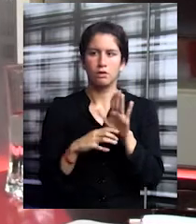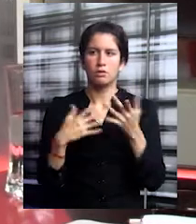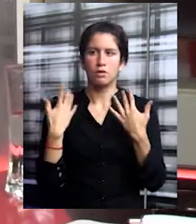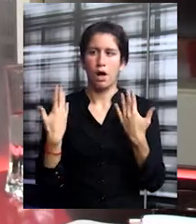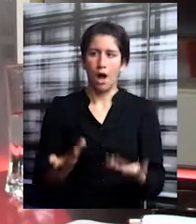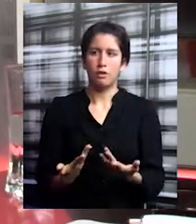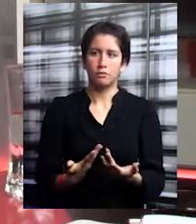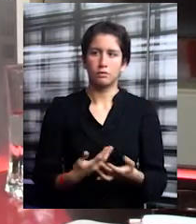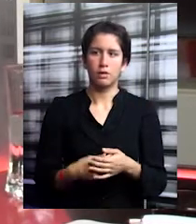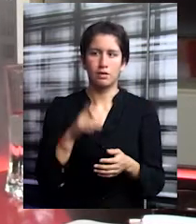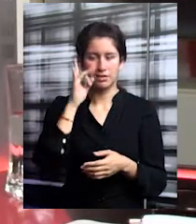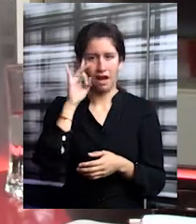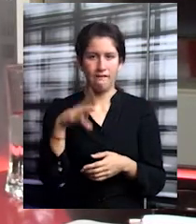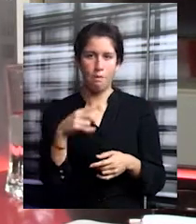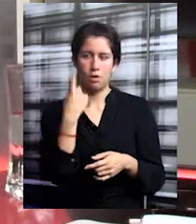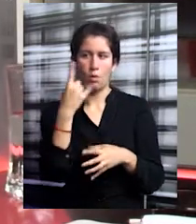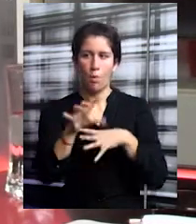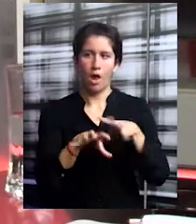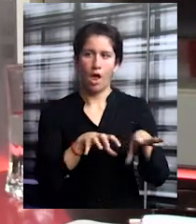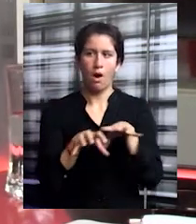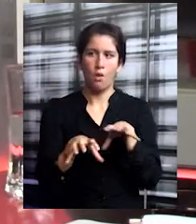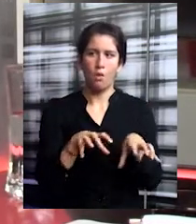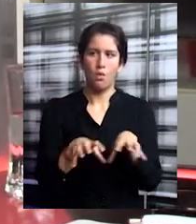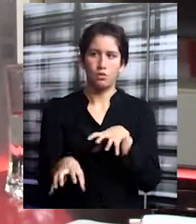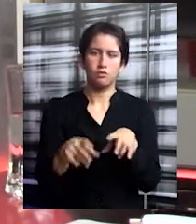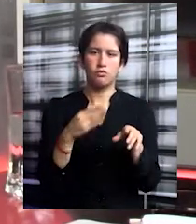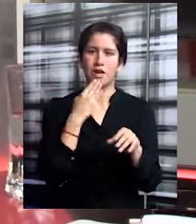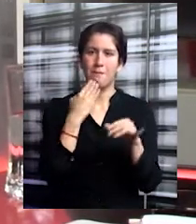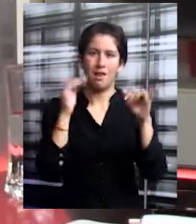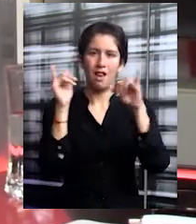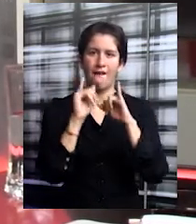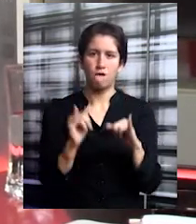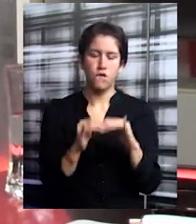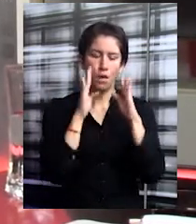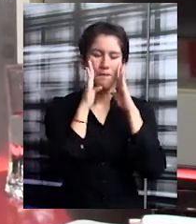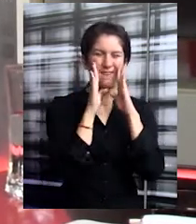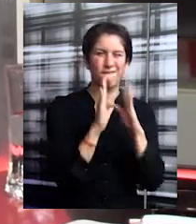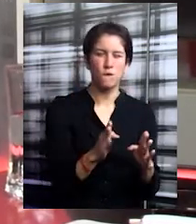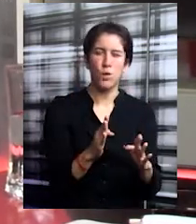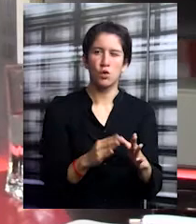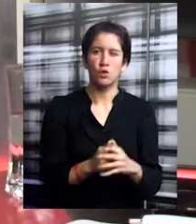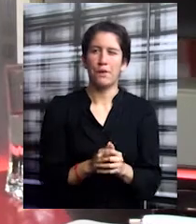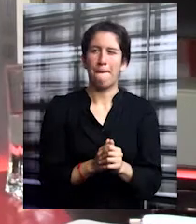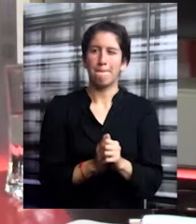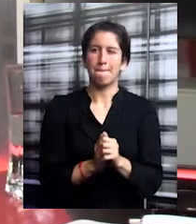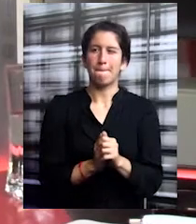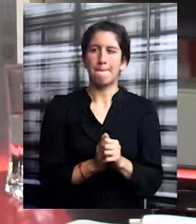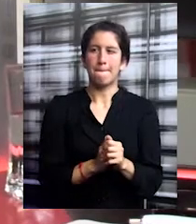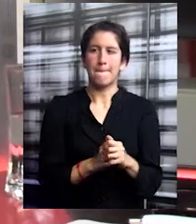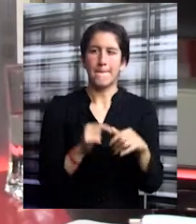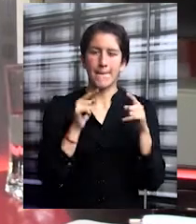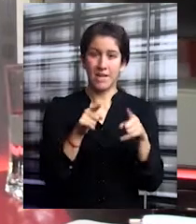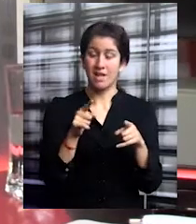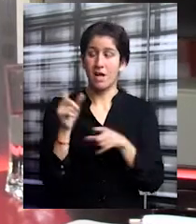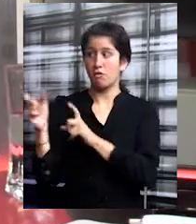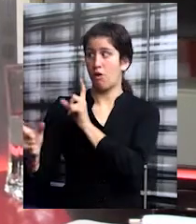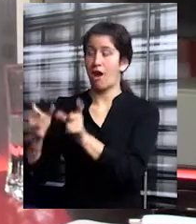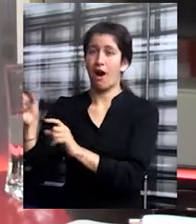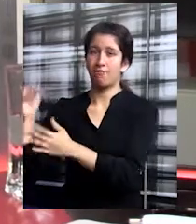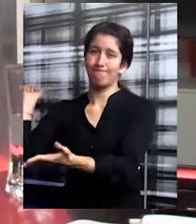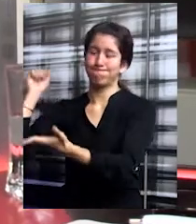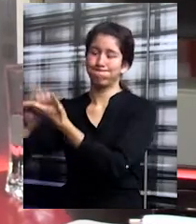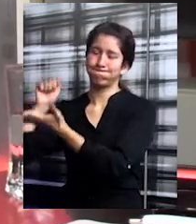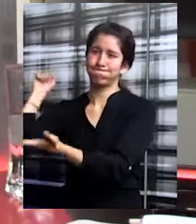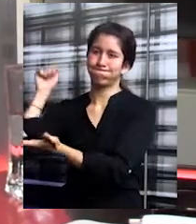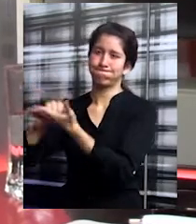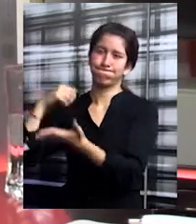solo importan respecto al fondo, sino que también en la forma, que las formas también importan. Que eso es lo que viene reclamando la gente hace mucho rato,